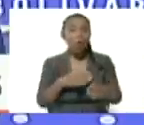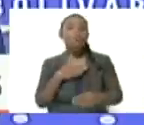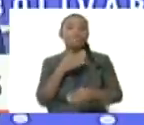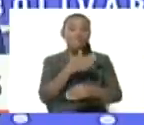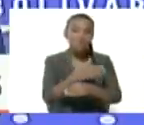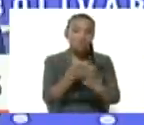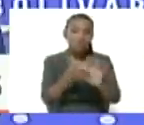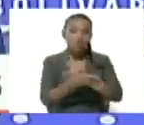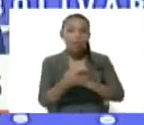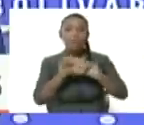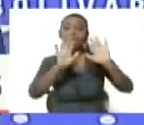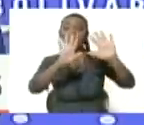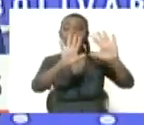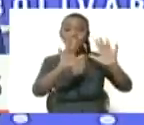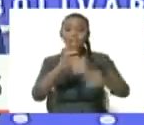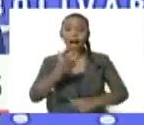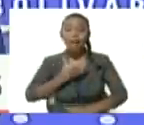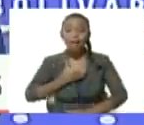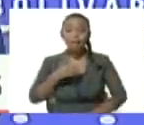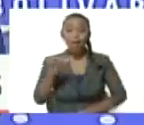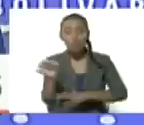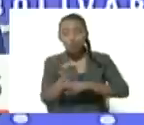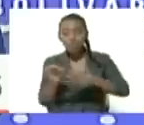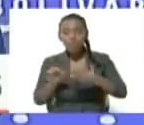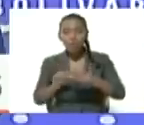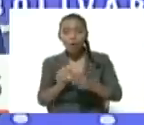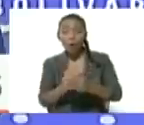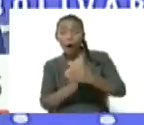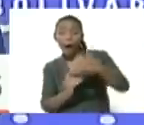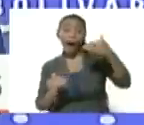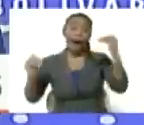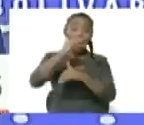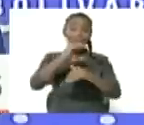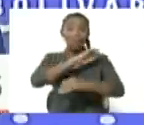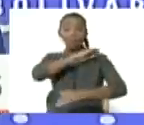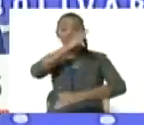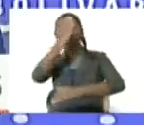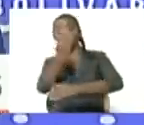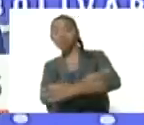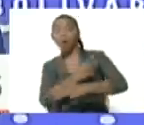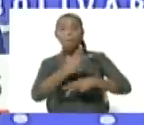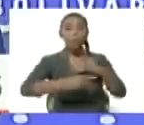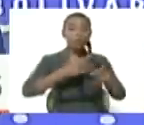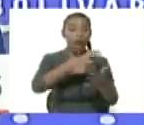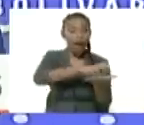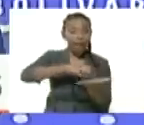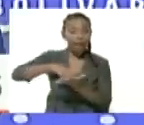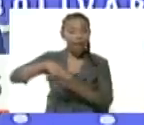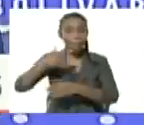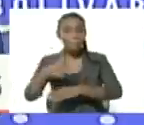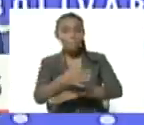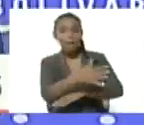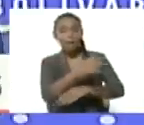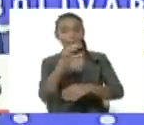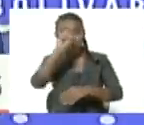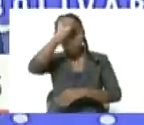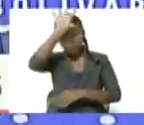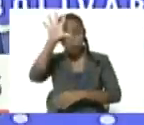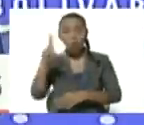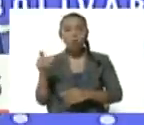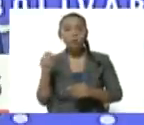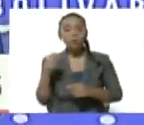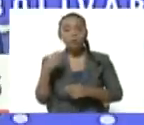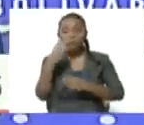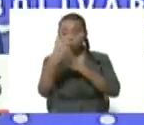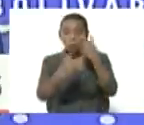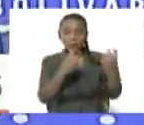10 alcaldes o alcaldesas de los municipios con altas potencialidades productivas en agricultura, pesca, minería, hidrocarburos, turismo,